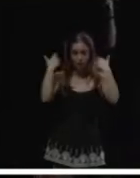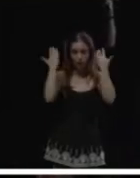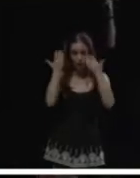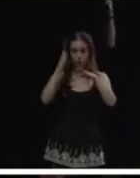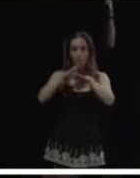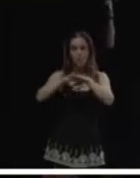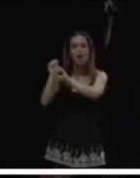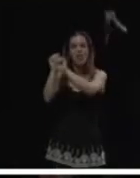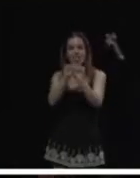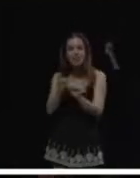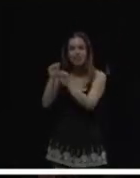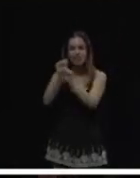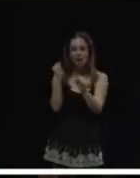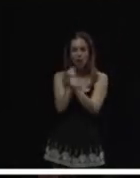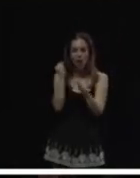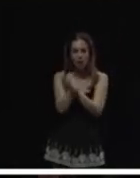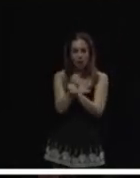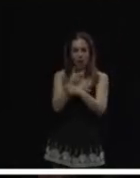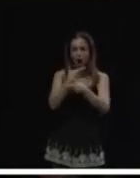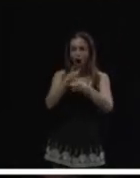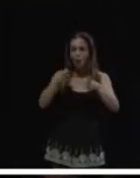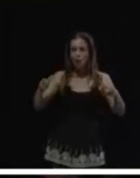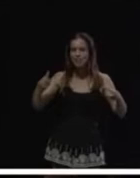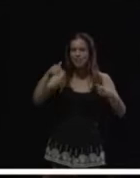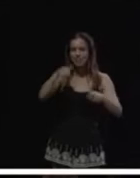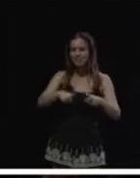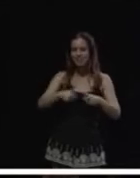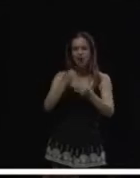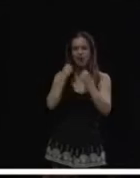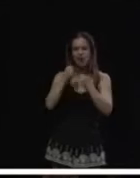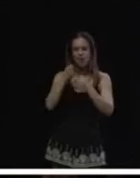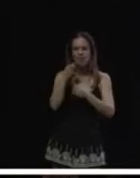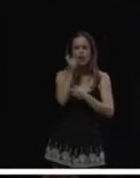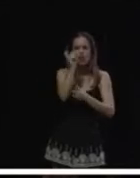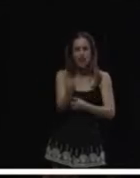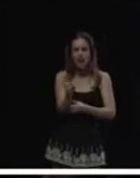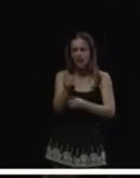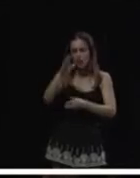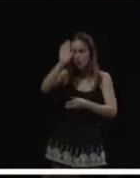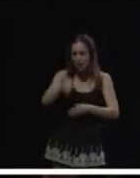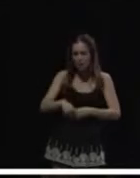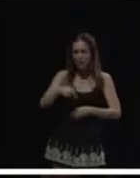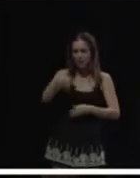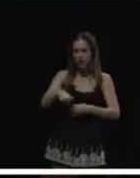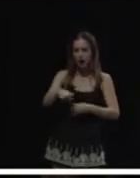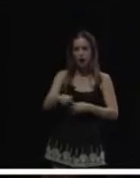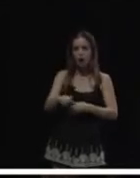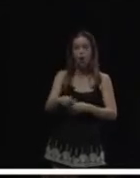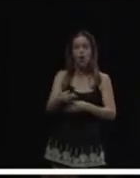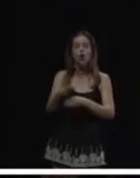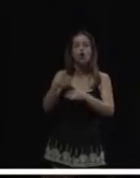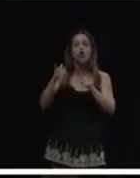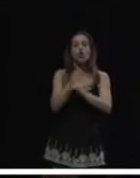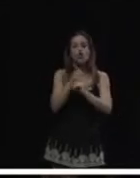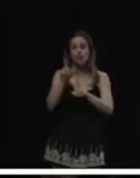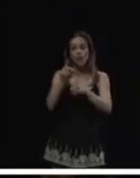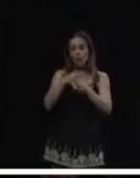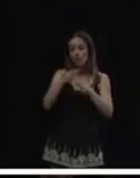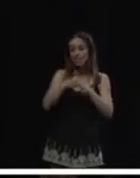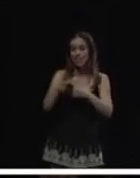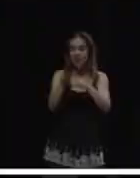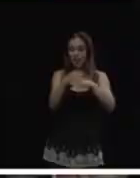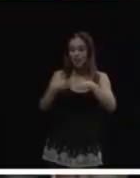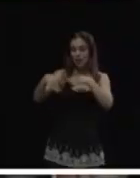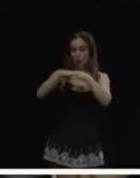defender los empleos, para aumentar fuertemente los salarios más bajos, para conseguir políticas de igualdad que nos han situado en la